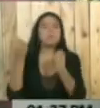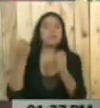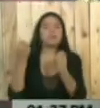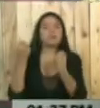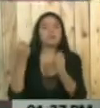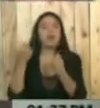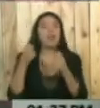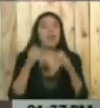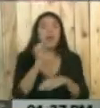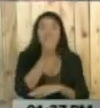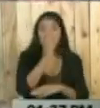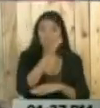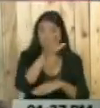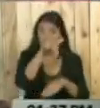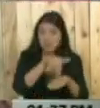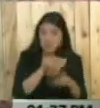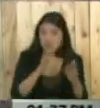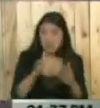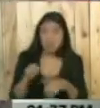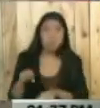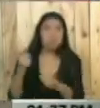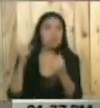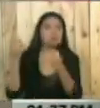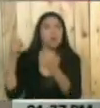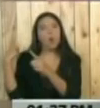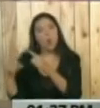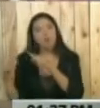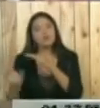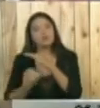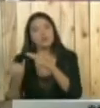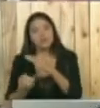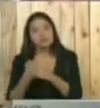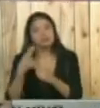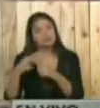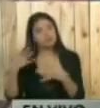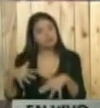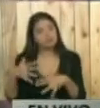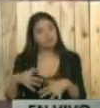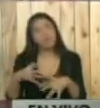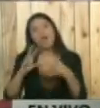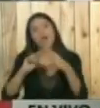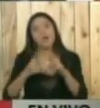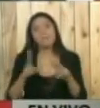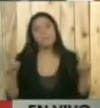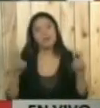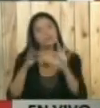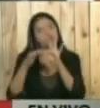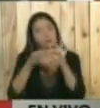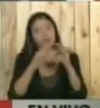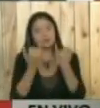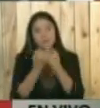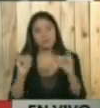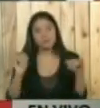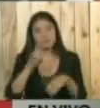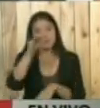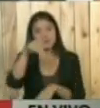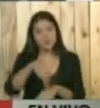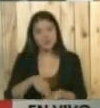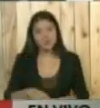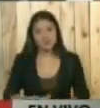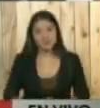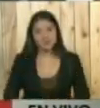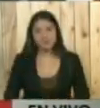Nacional, poniendo en peligro la estabilidad democrática, la paz, la soberanía y la independencia nacional.